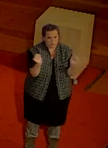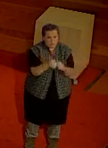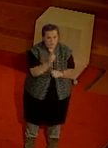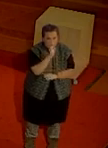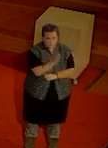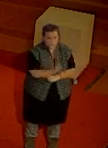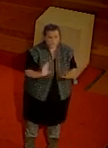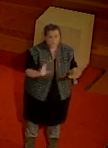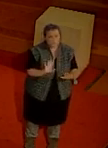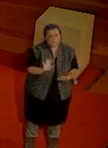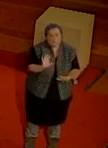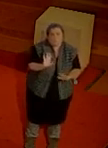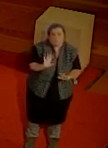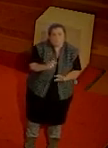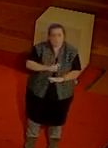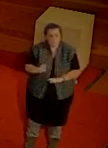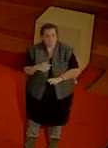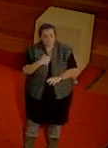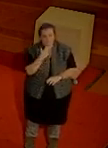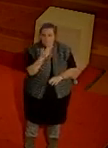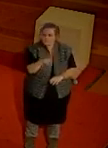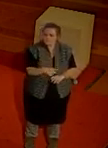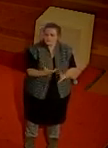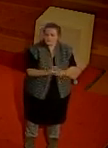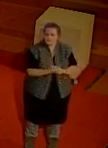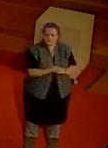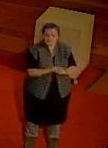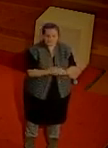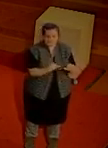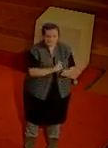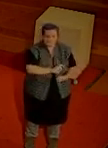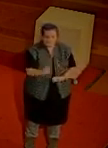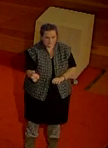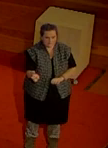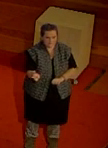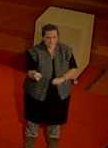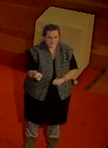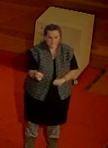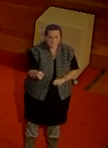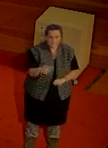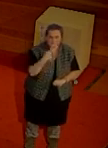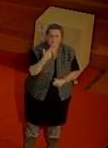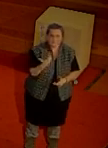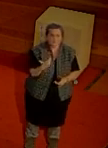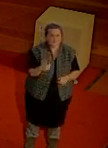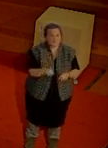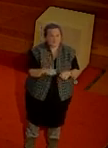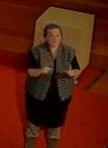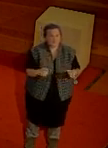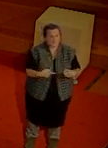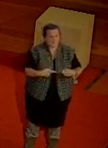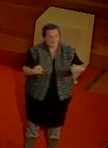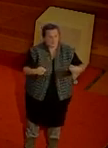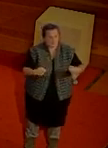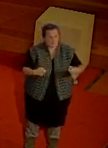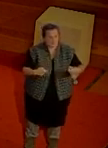y otros plantean Incluso en términos completamente distintos entendiendo que en lugar de una dinámica de confrontación